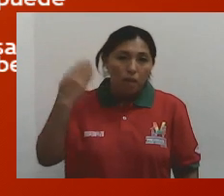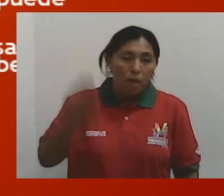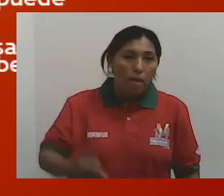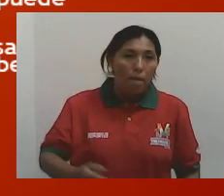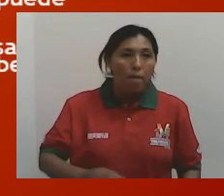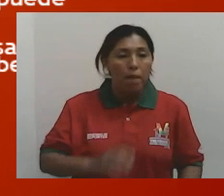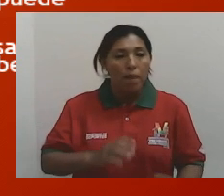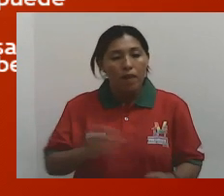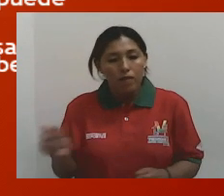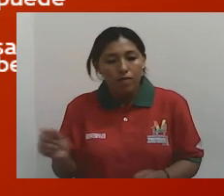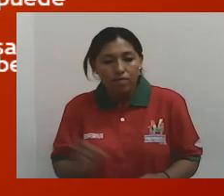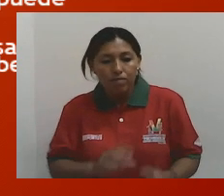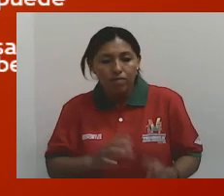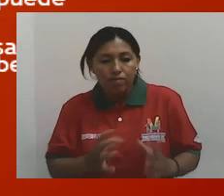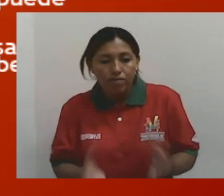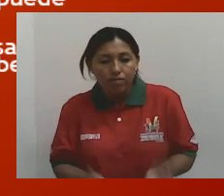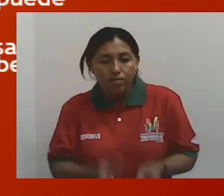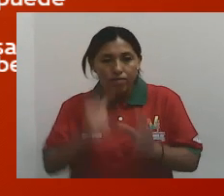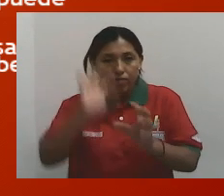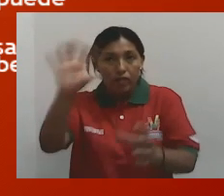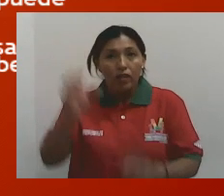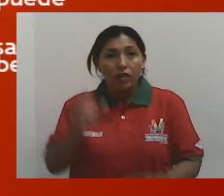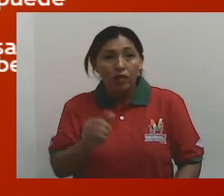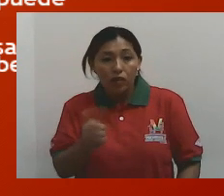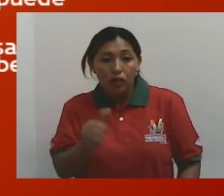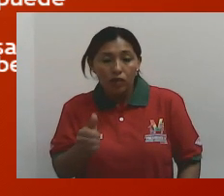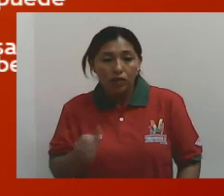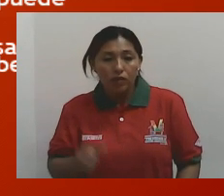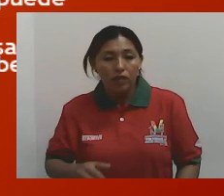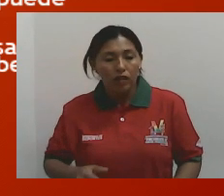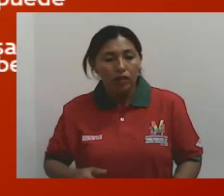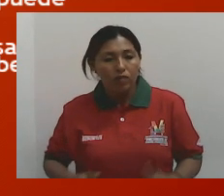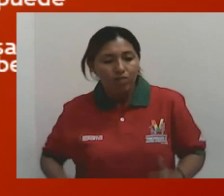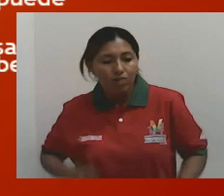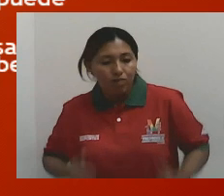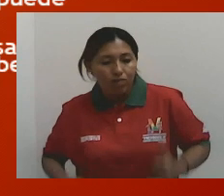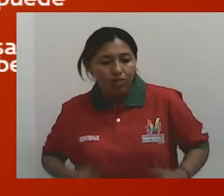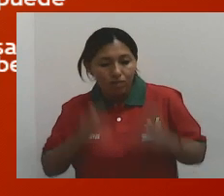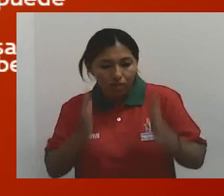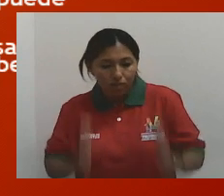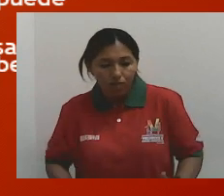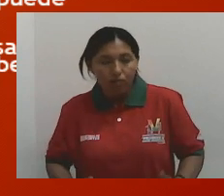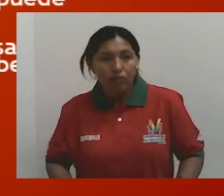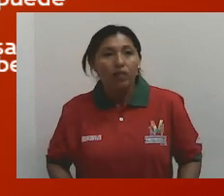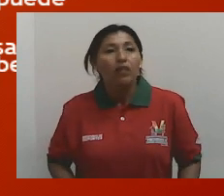se jugaba solamente con 10 jugadores, en el cual,